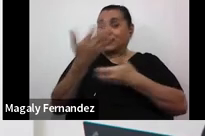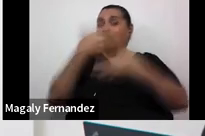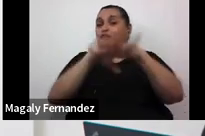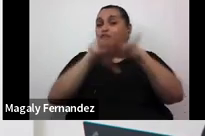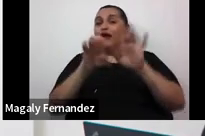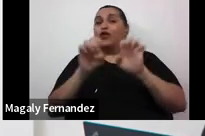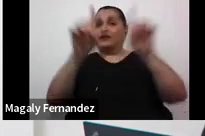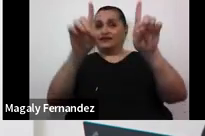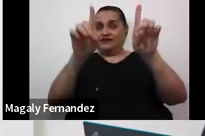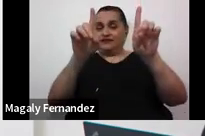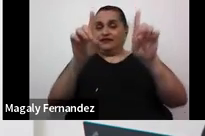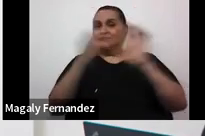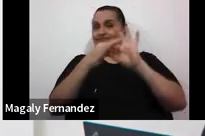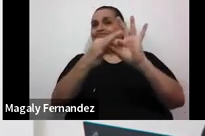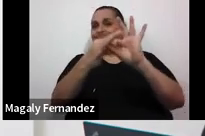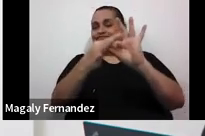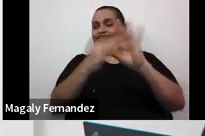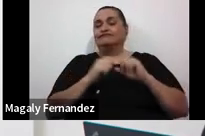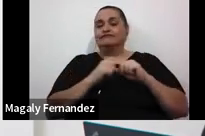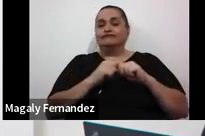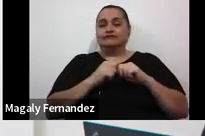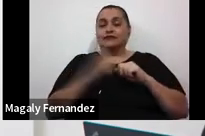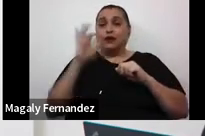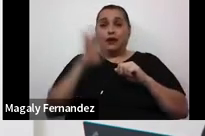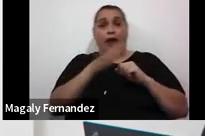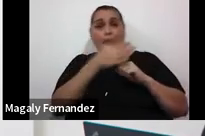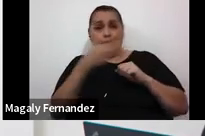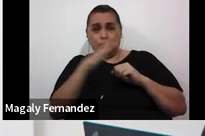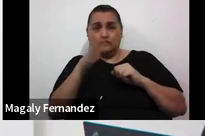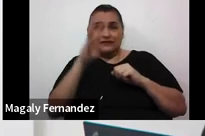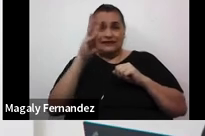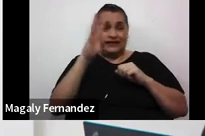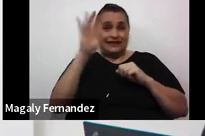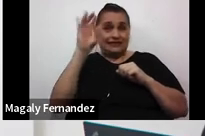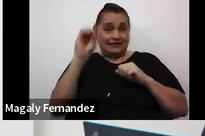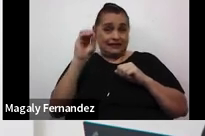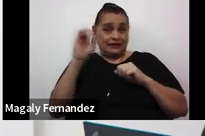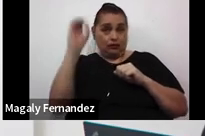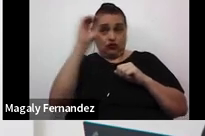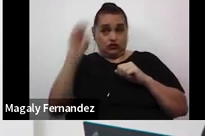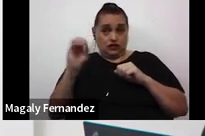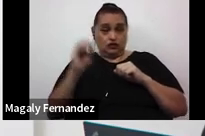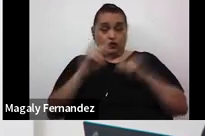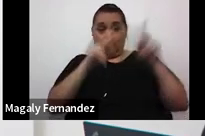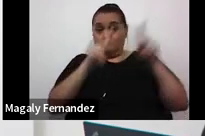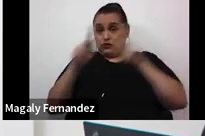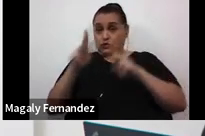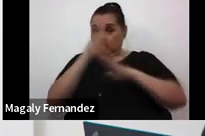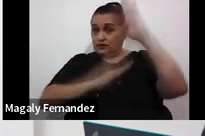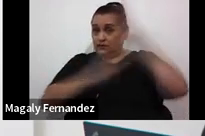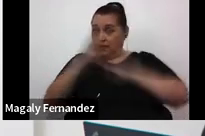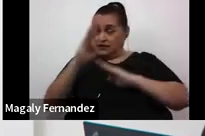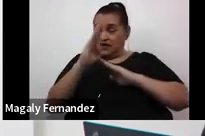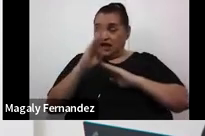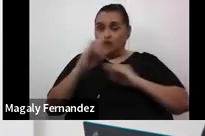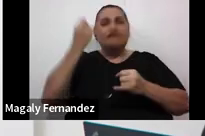ya que el aproximadamente un 60% este la población con discapacidad o no